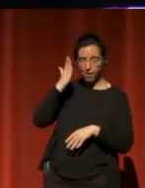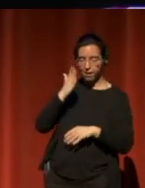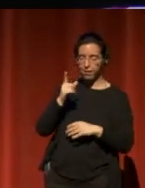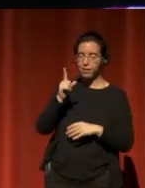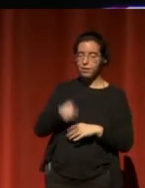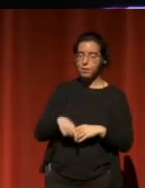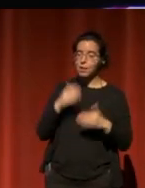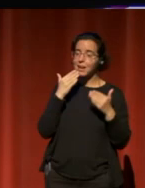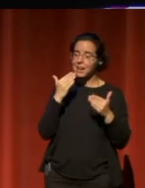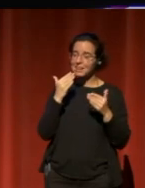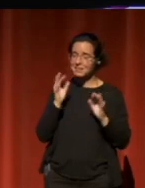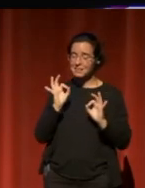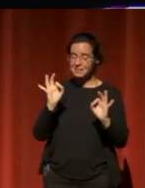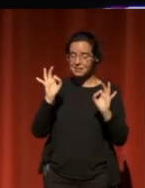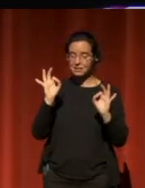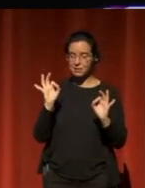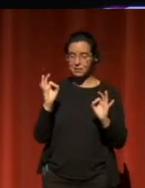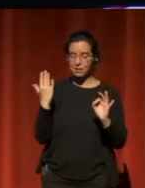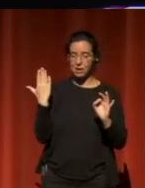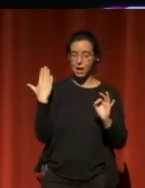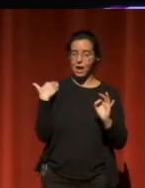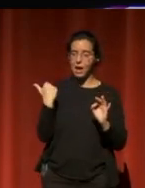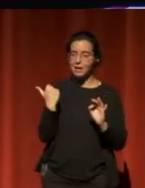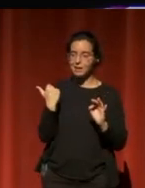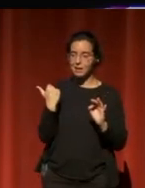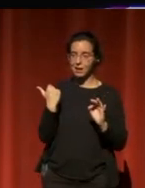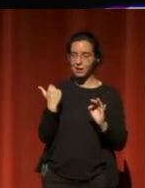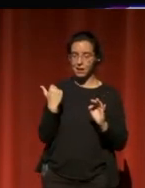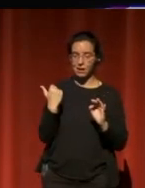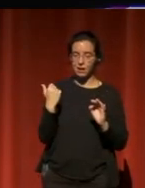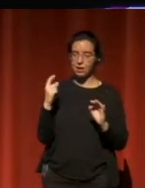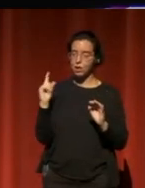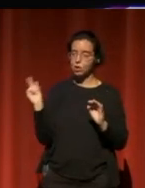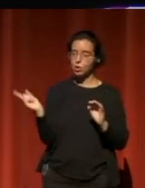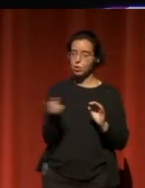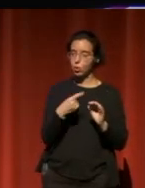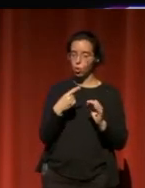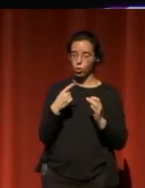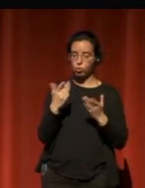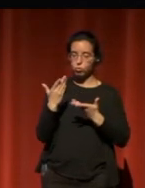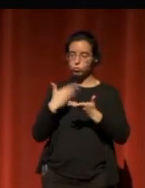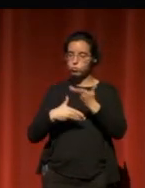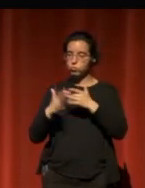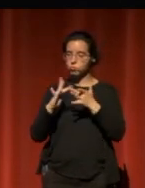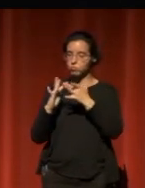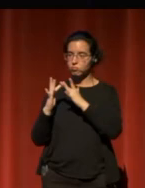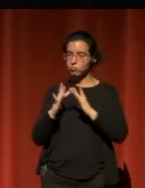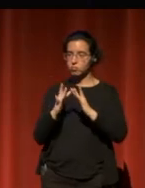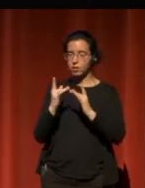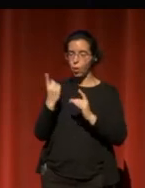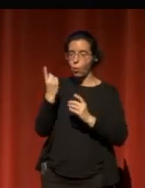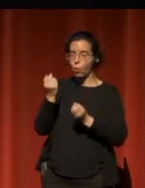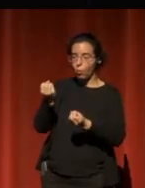todo, ayer no me quedó una sola persona con la que tenga relación en el mundo a quien no le contase que en Pamplona hay cerca